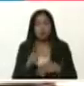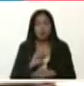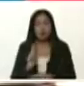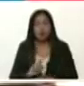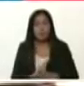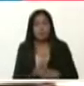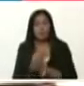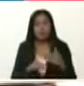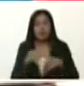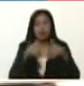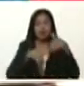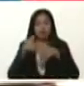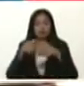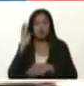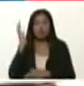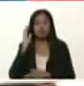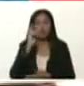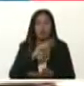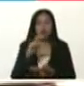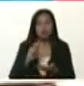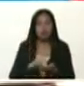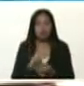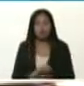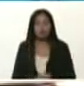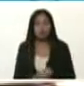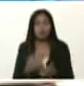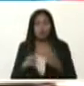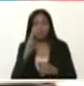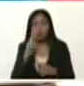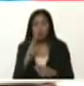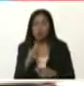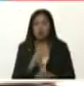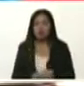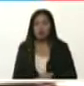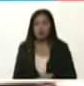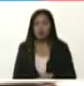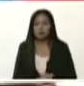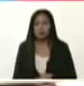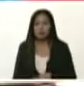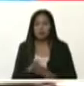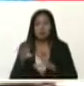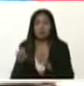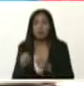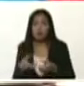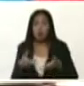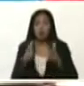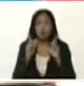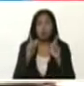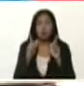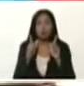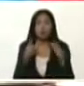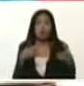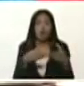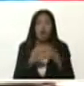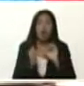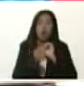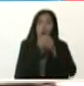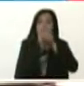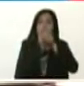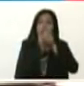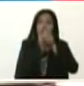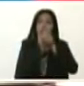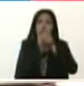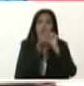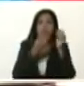muy pronto vienen las elecciones parlamentarias. Vamos a ver si el imperialismo autoriza a sus lacayos, a